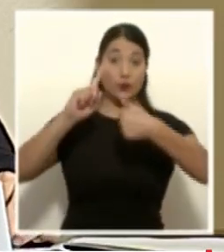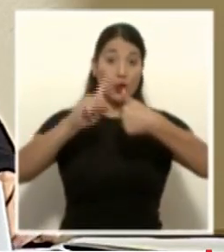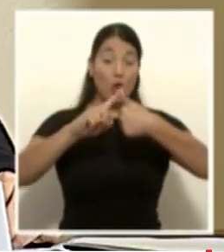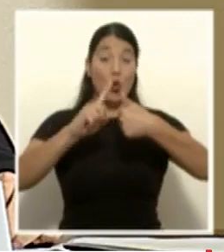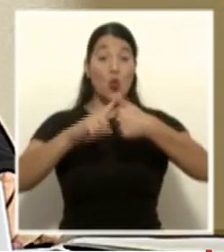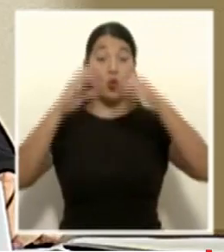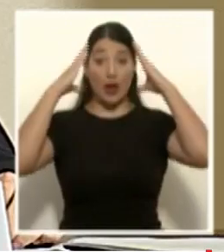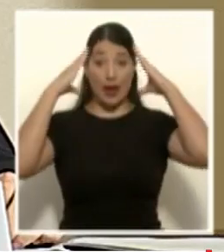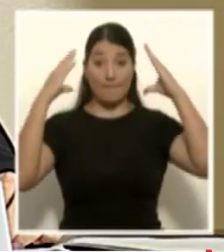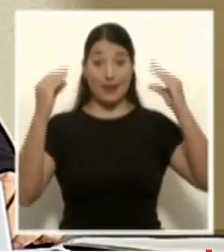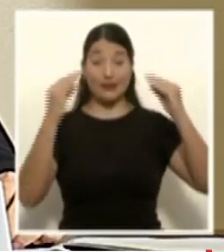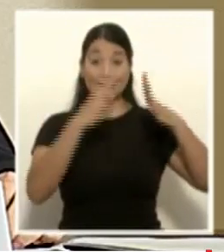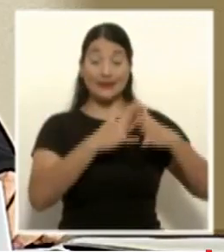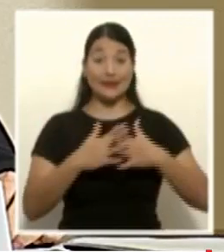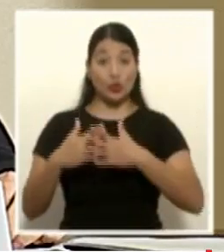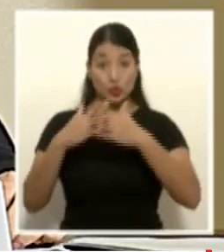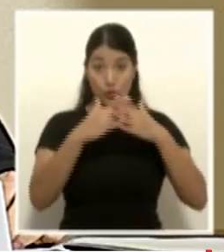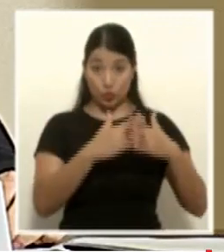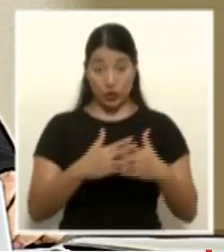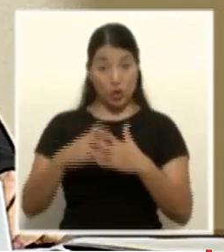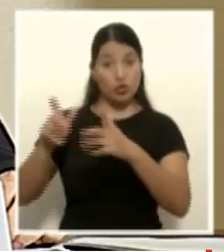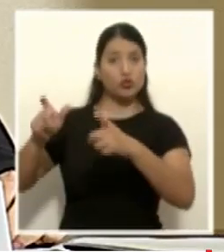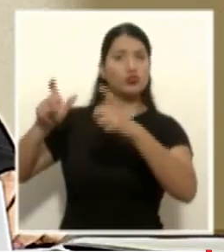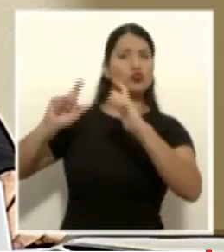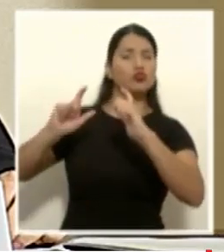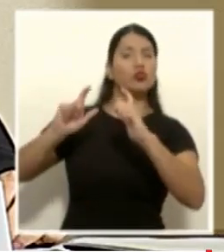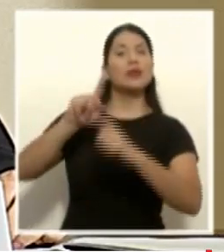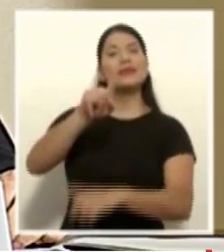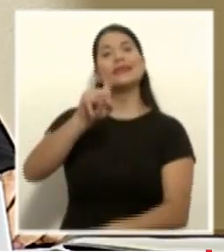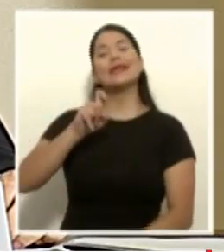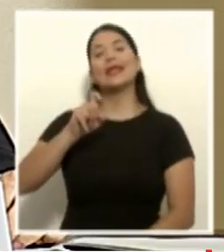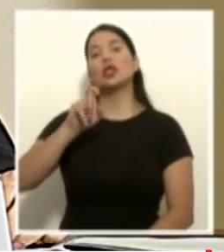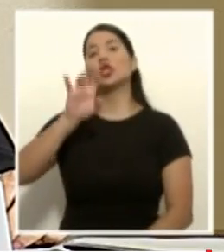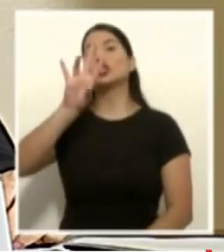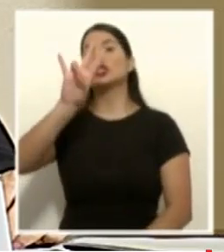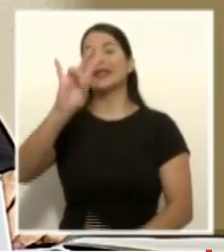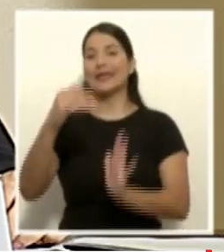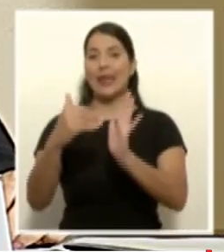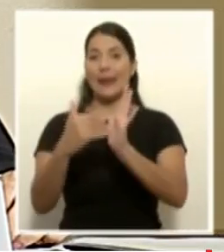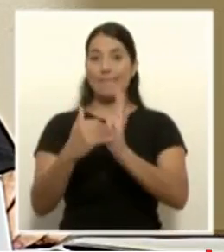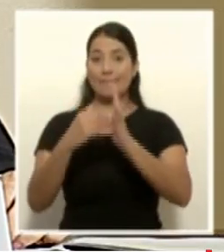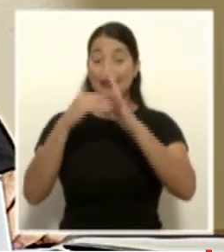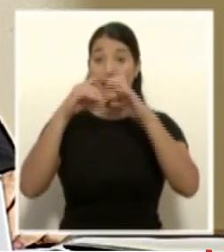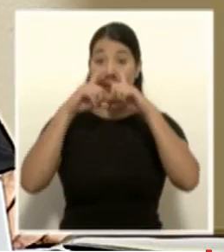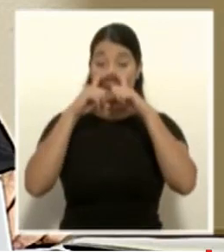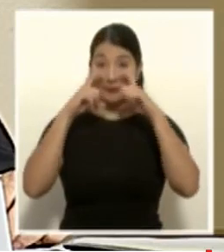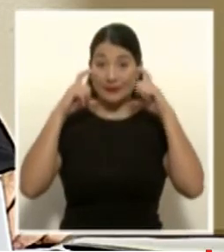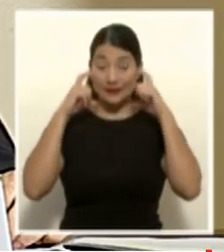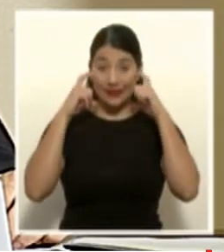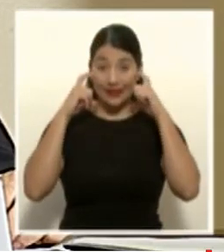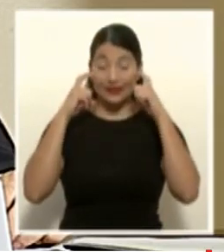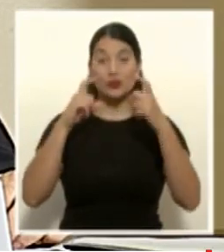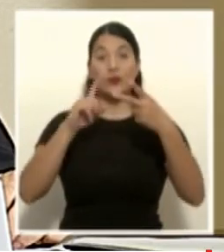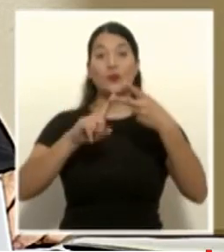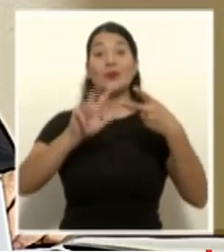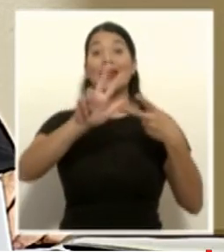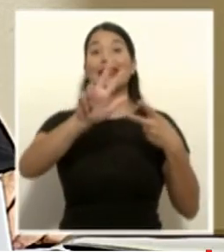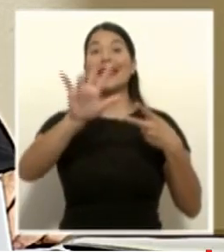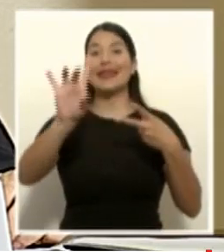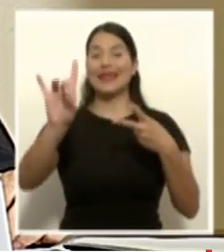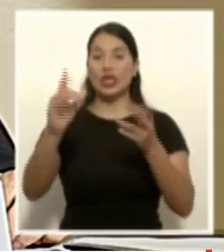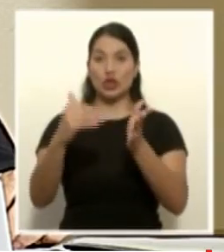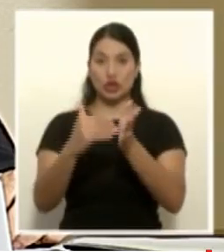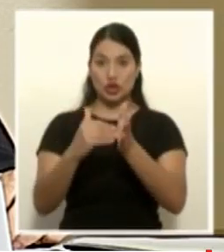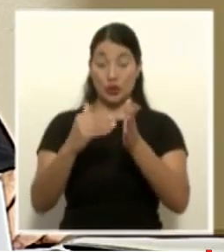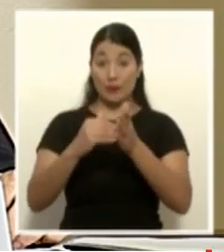de la Embajada de los Estados Unidos. Nos donaron 107,000 mascarillas quirúrgicas,